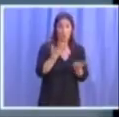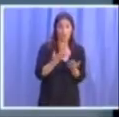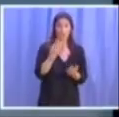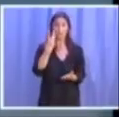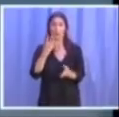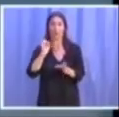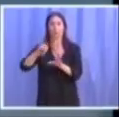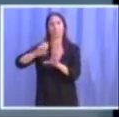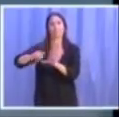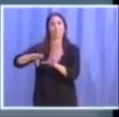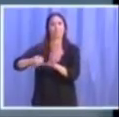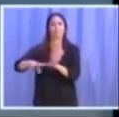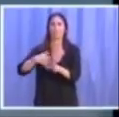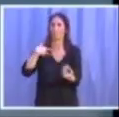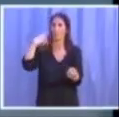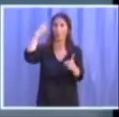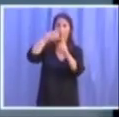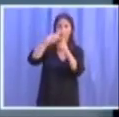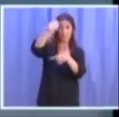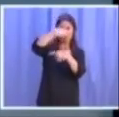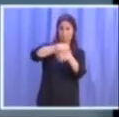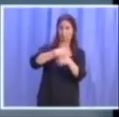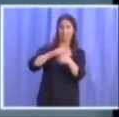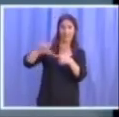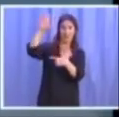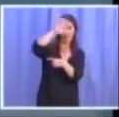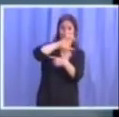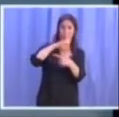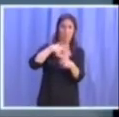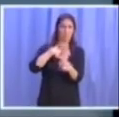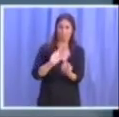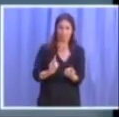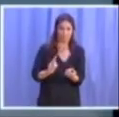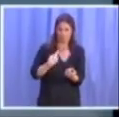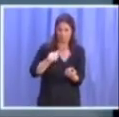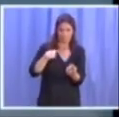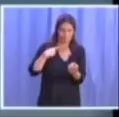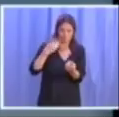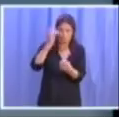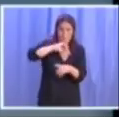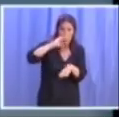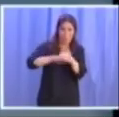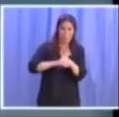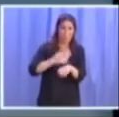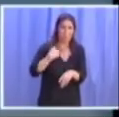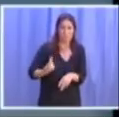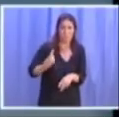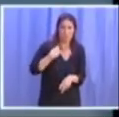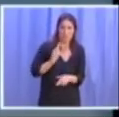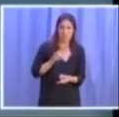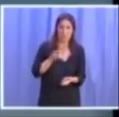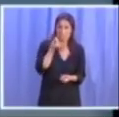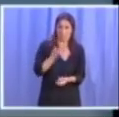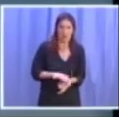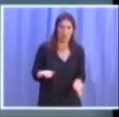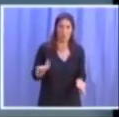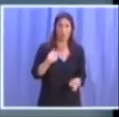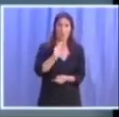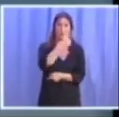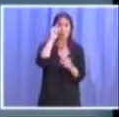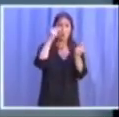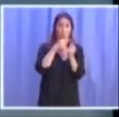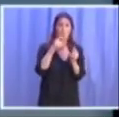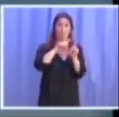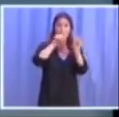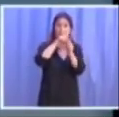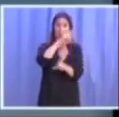vertedero. Estamos muy lejos de los objetivos marcados por Europa y estamos perdiendo además un recurso muy valioso. Córdoba, sin embargo, con una empresa 100%